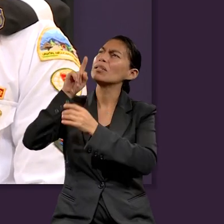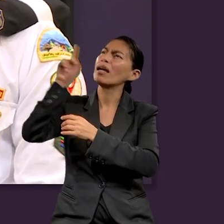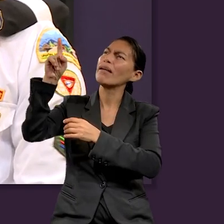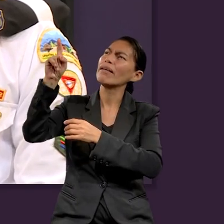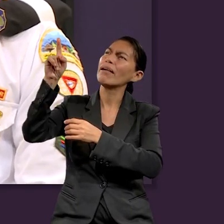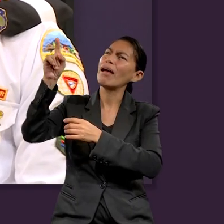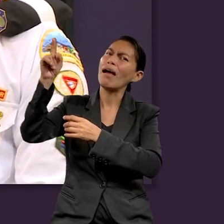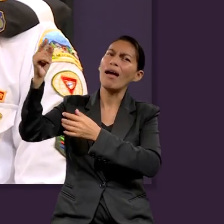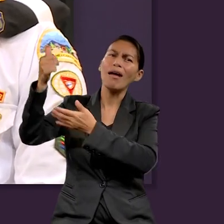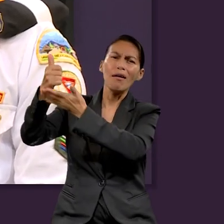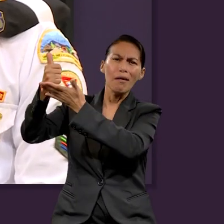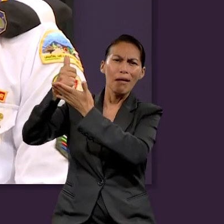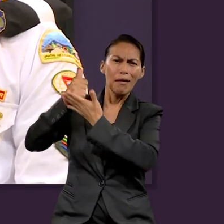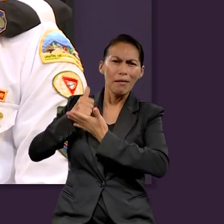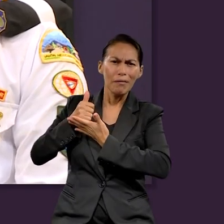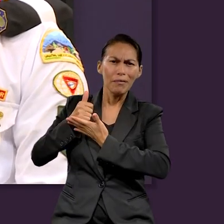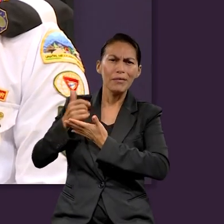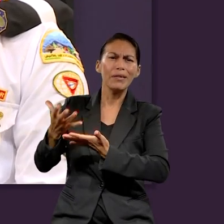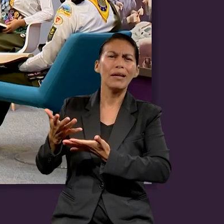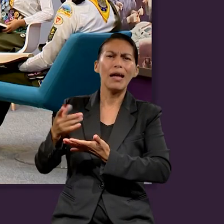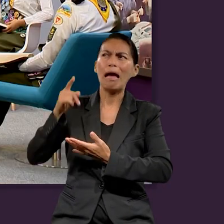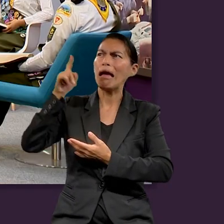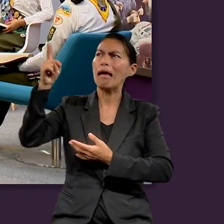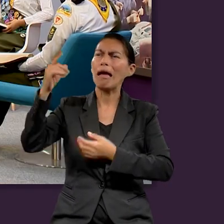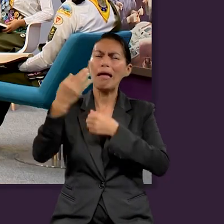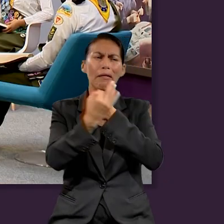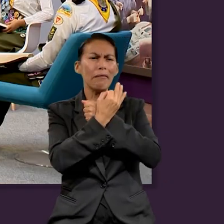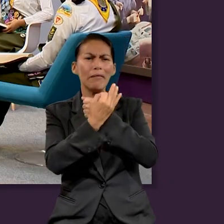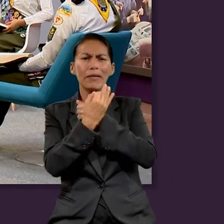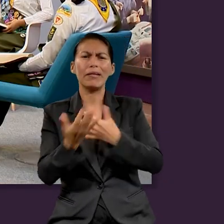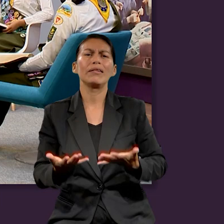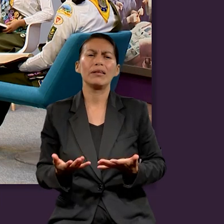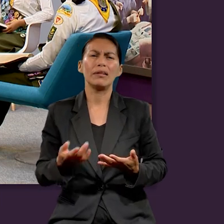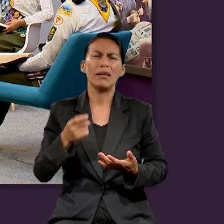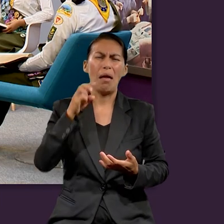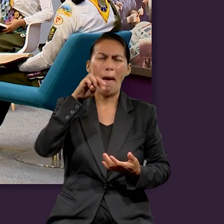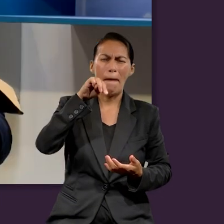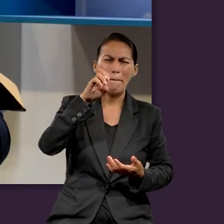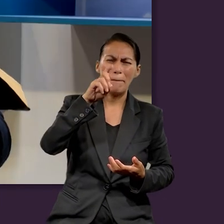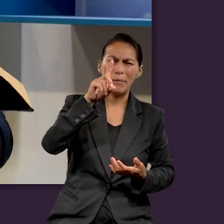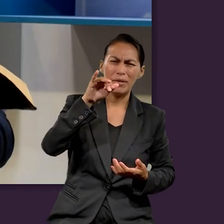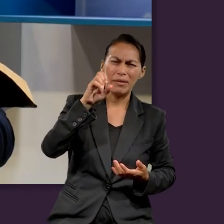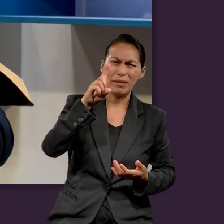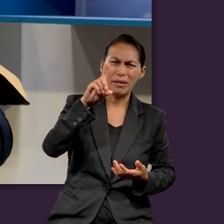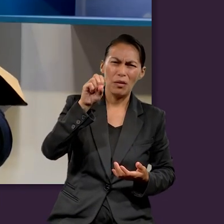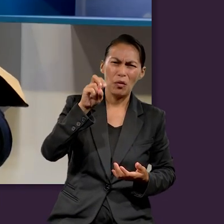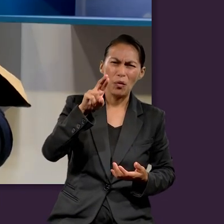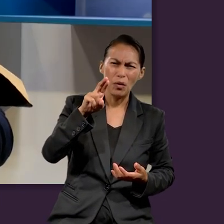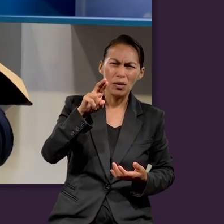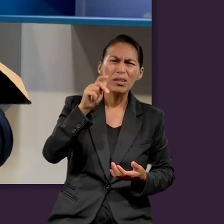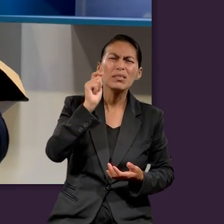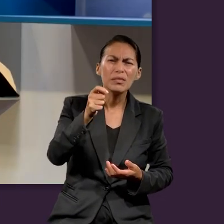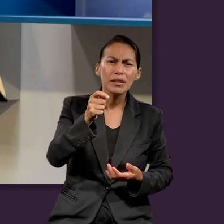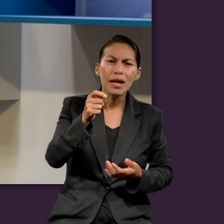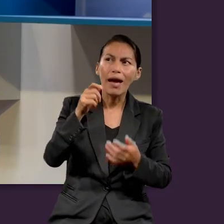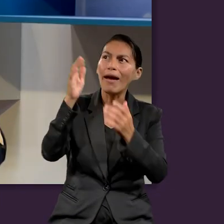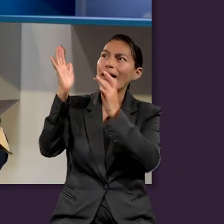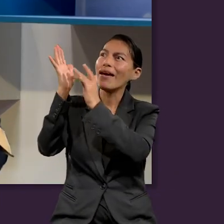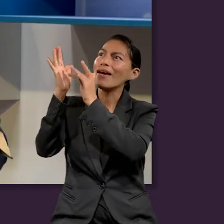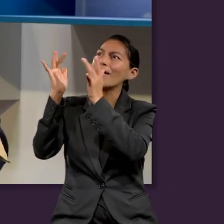por nosotros él es nuestro medidor entonces un mediador es Jesús como nuestro